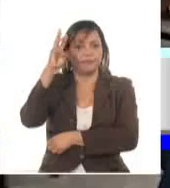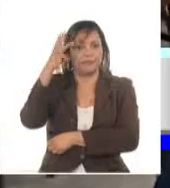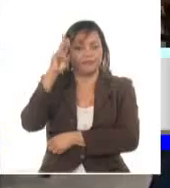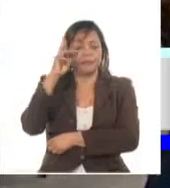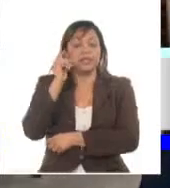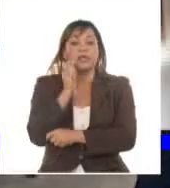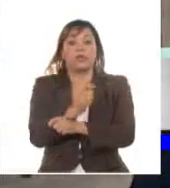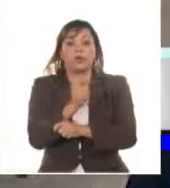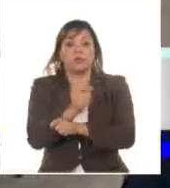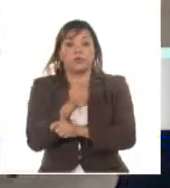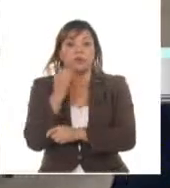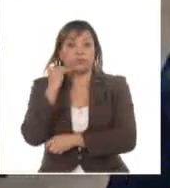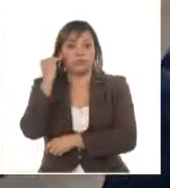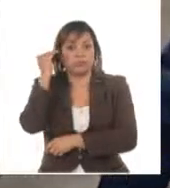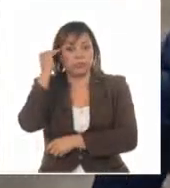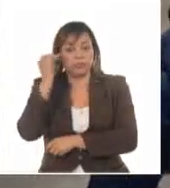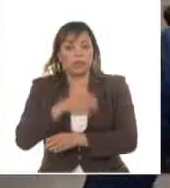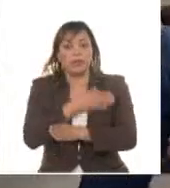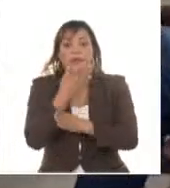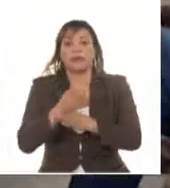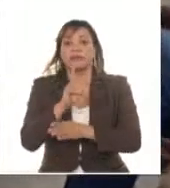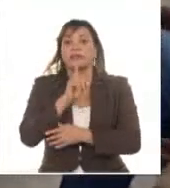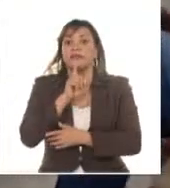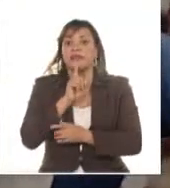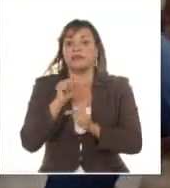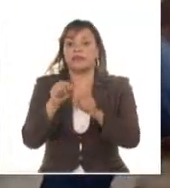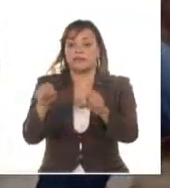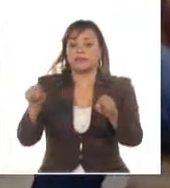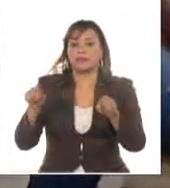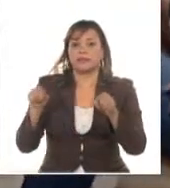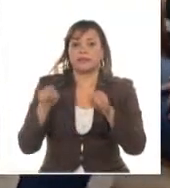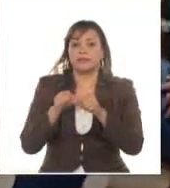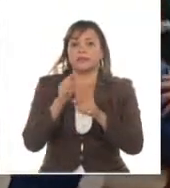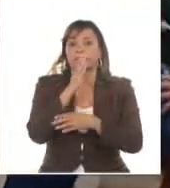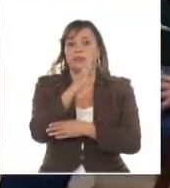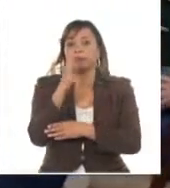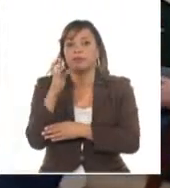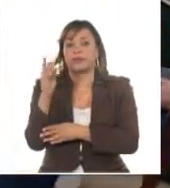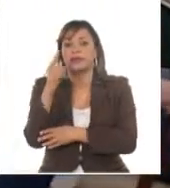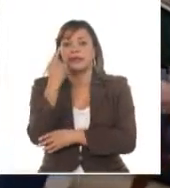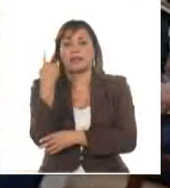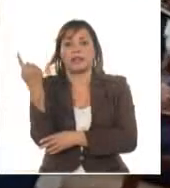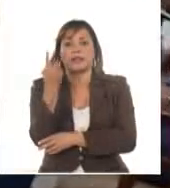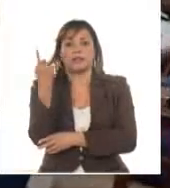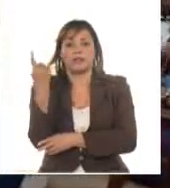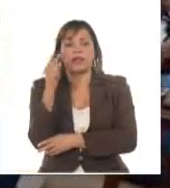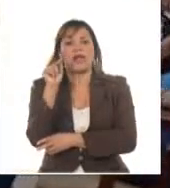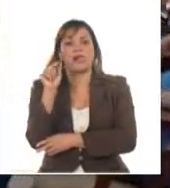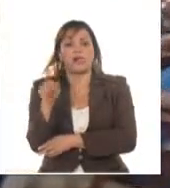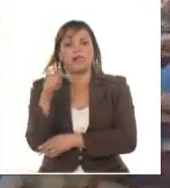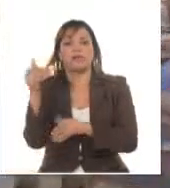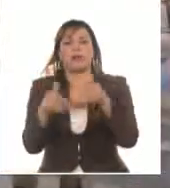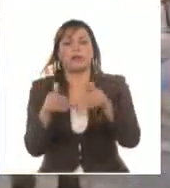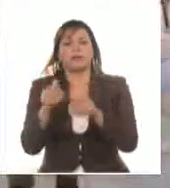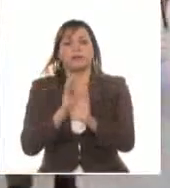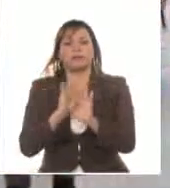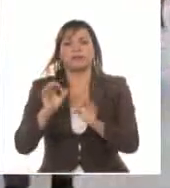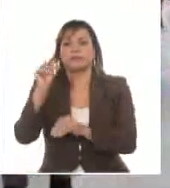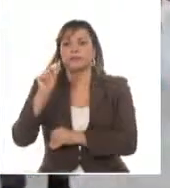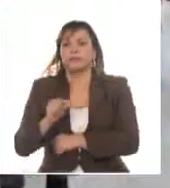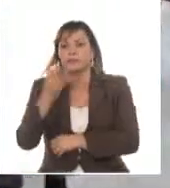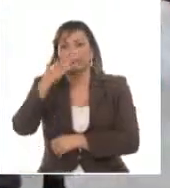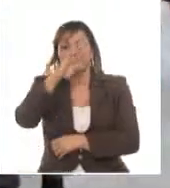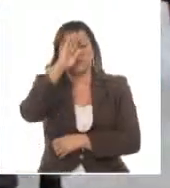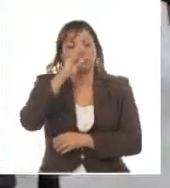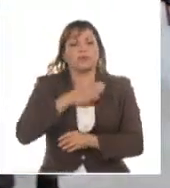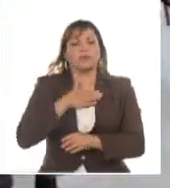superación, que acoge hasta el viernes el Salón Emilio Roig de la Biblioteca Nacional, participan especialistas cubanos y mexicanos que